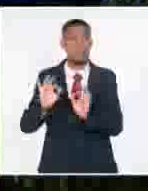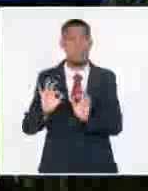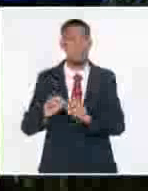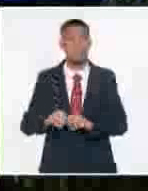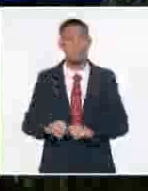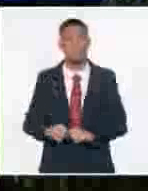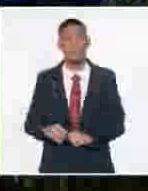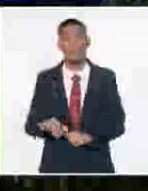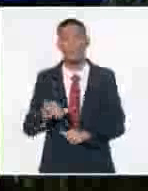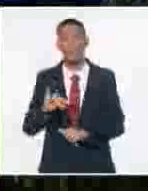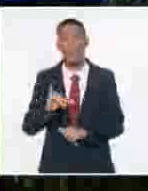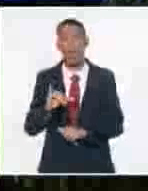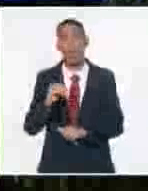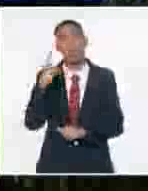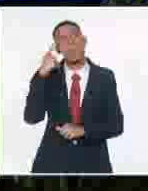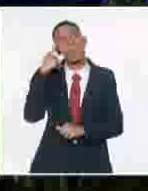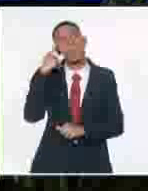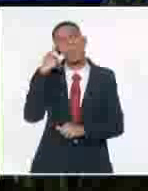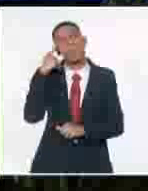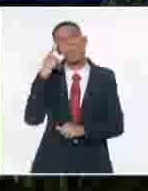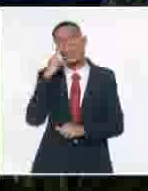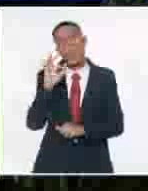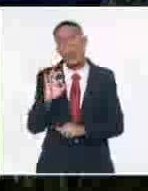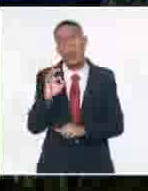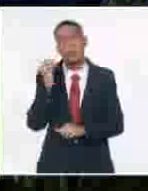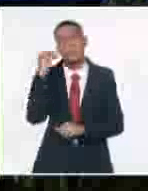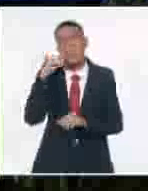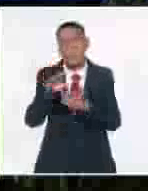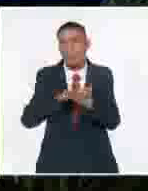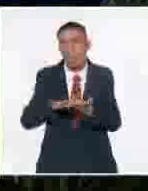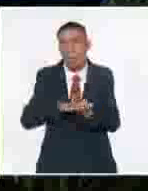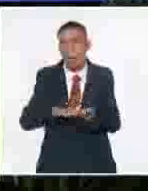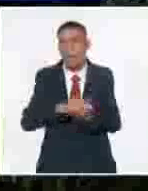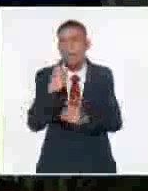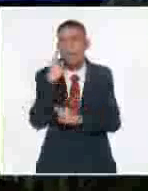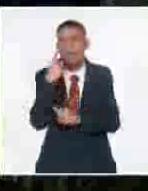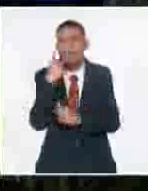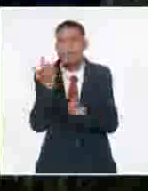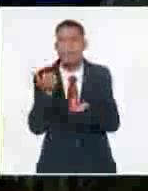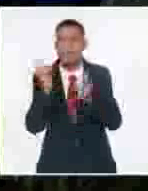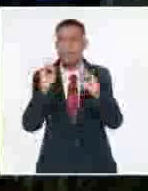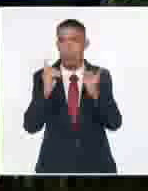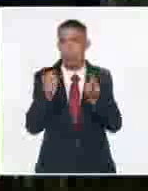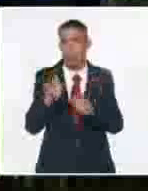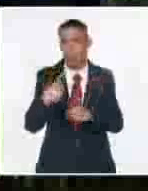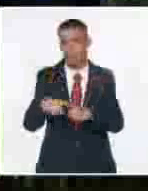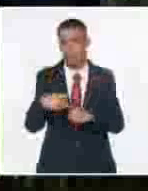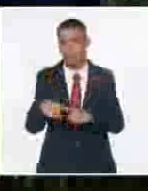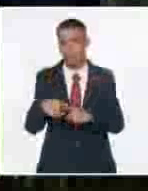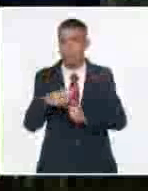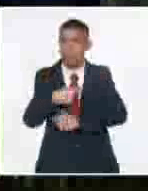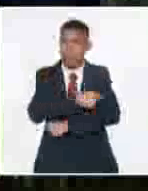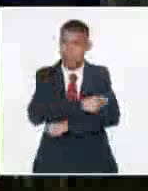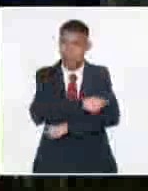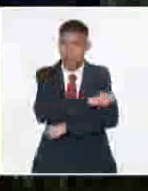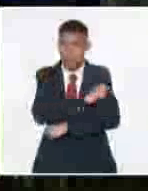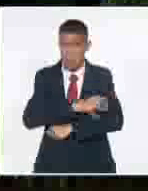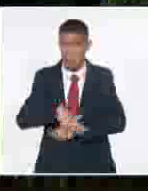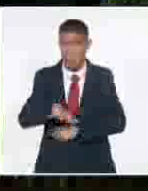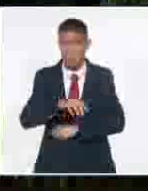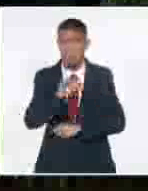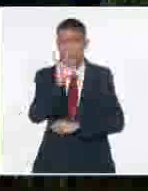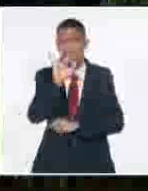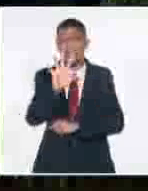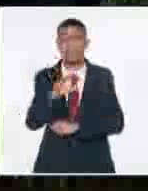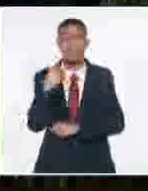y desconocimiento de los derechos inalienables del pueblo palestino. Han sido más de